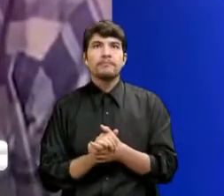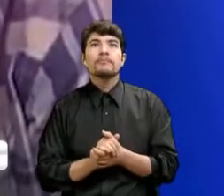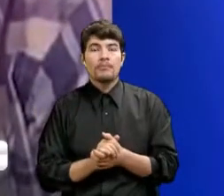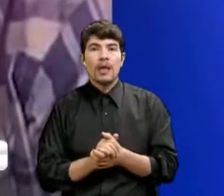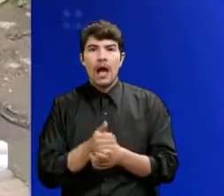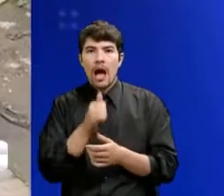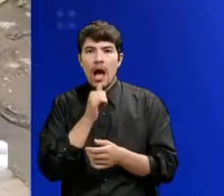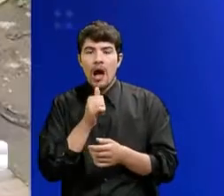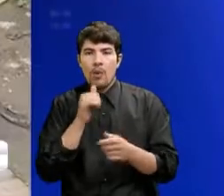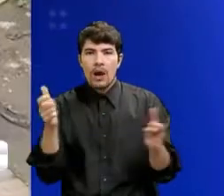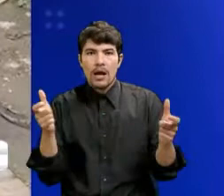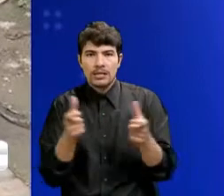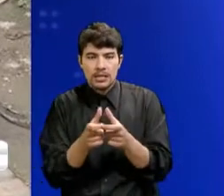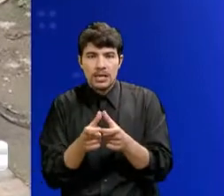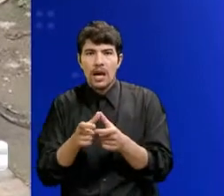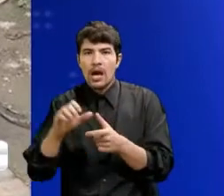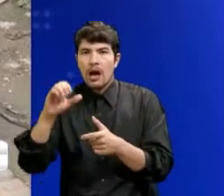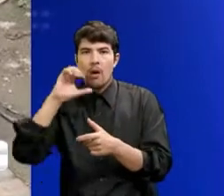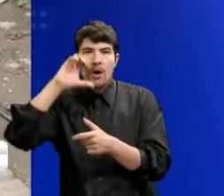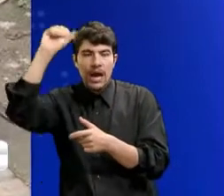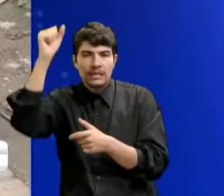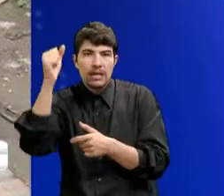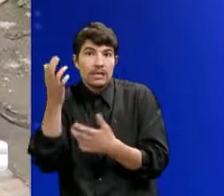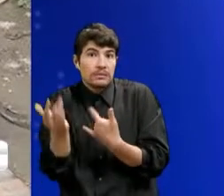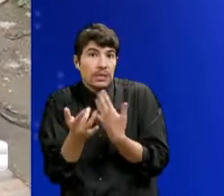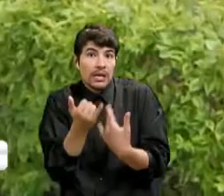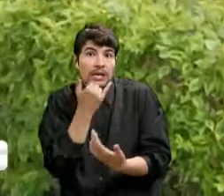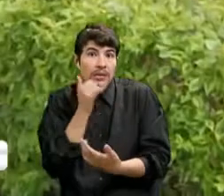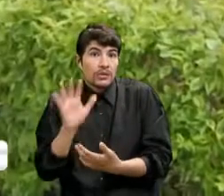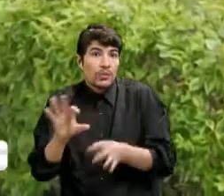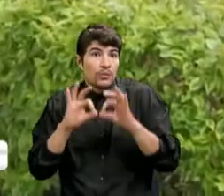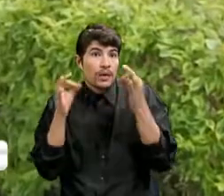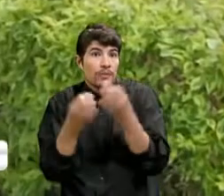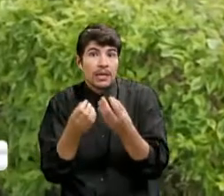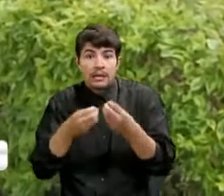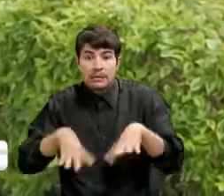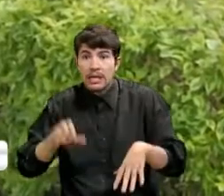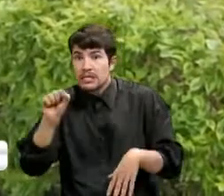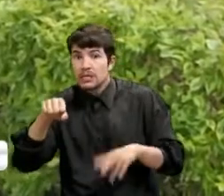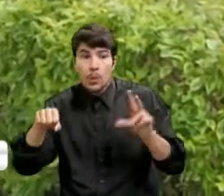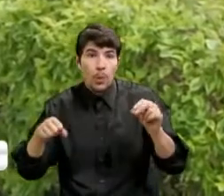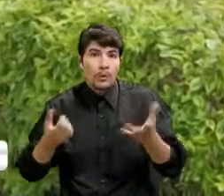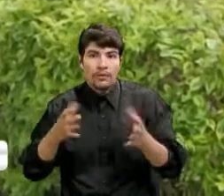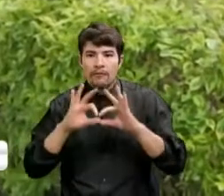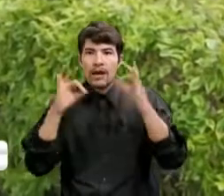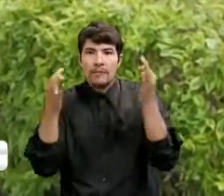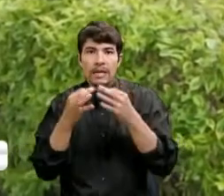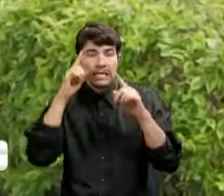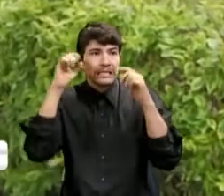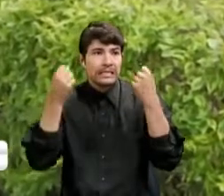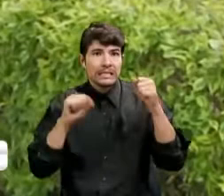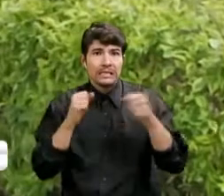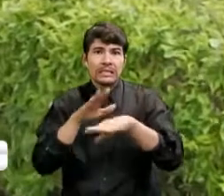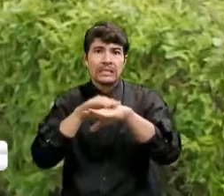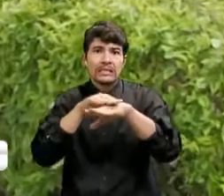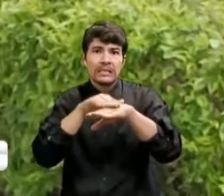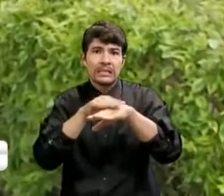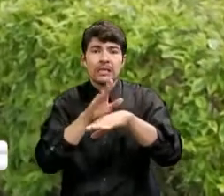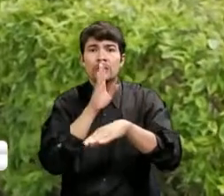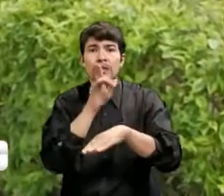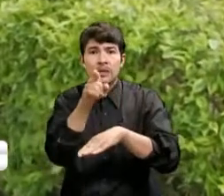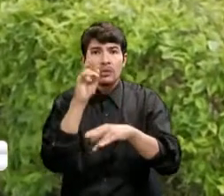esperan saber qué ocurrió en realidad y cuál fue el paradero de sus seres queridos los familiares mantienen el angustioso llamado para que quienes